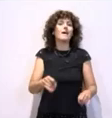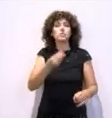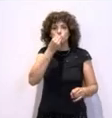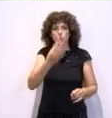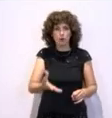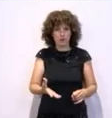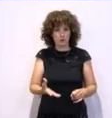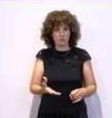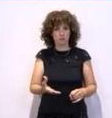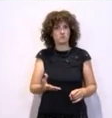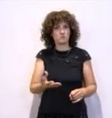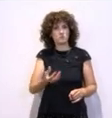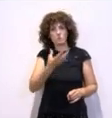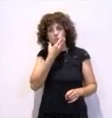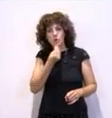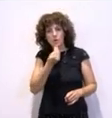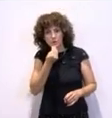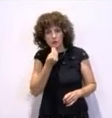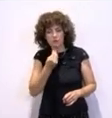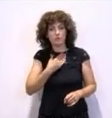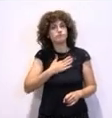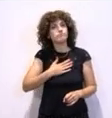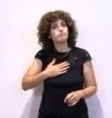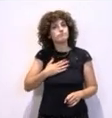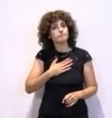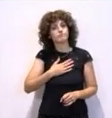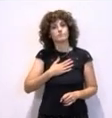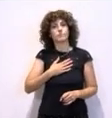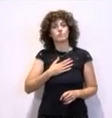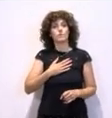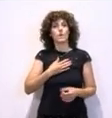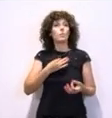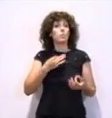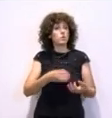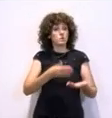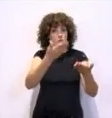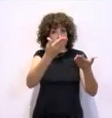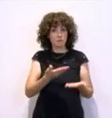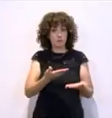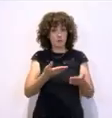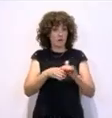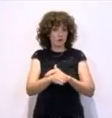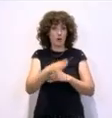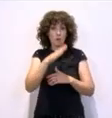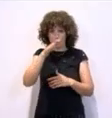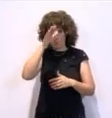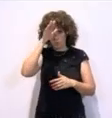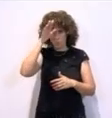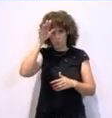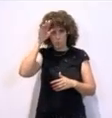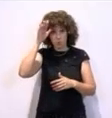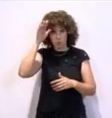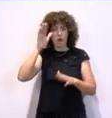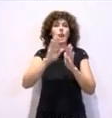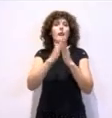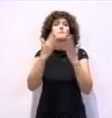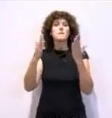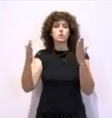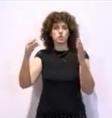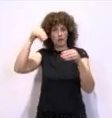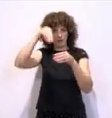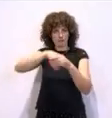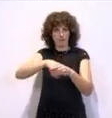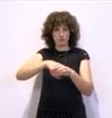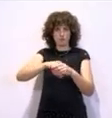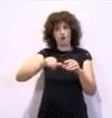ser un acto entrañable, va a ser un acto al cual le podemos invitar además a entrar porque va a hacer bastante calor, va a ser un acto en la biblioteca, pase dentro, no se